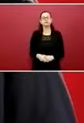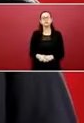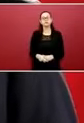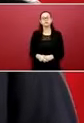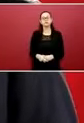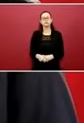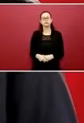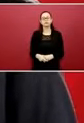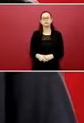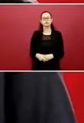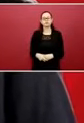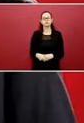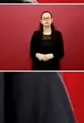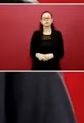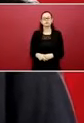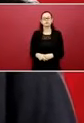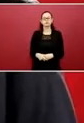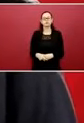Me acompaña